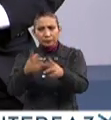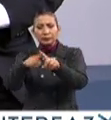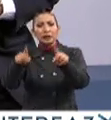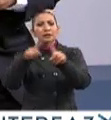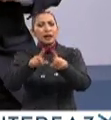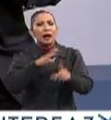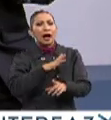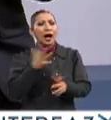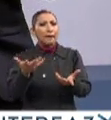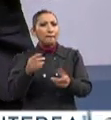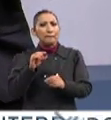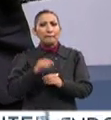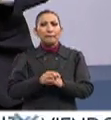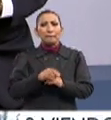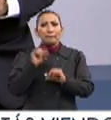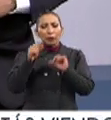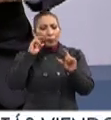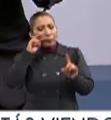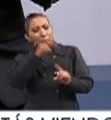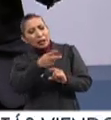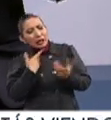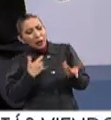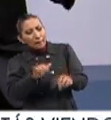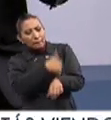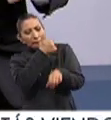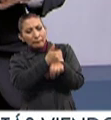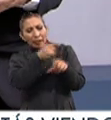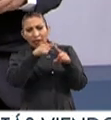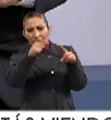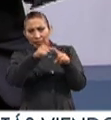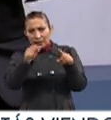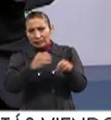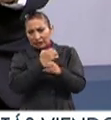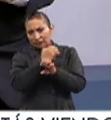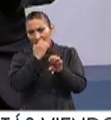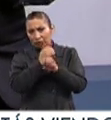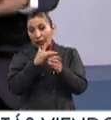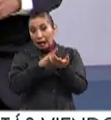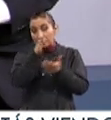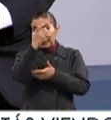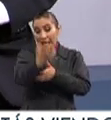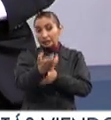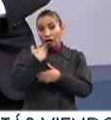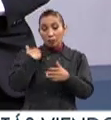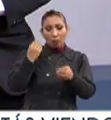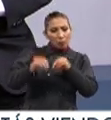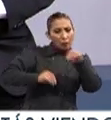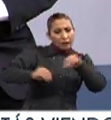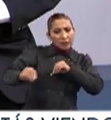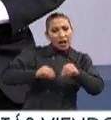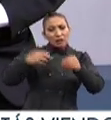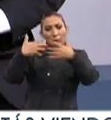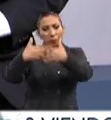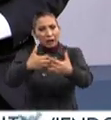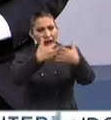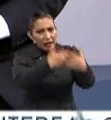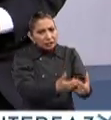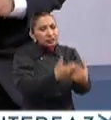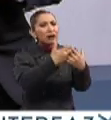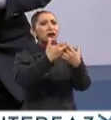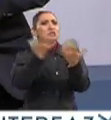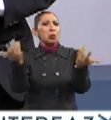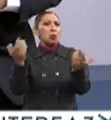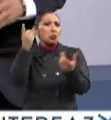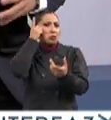las diversas empresas que se han ido enfocando y consolidando en varios estados, y gracias a ese tipo de dinamismo empresarial o